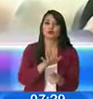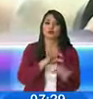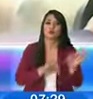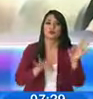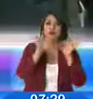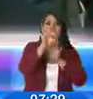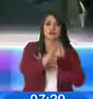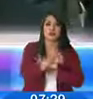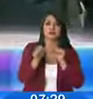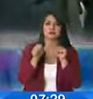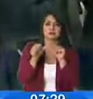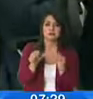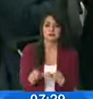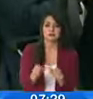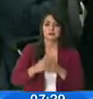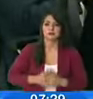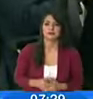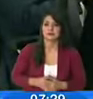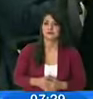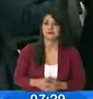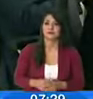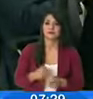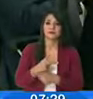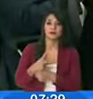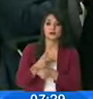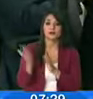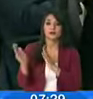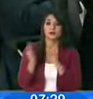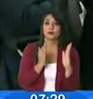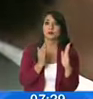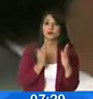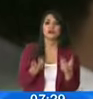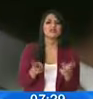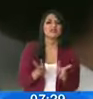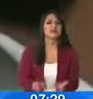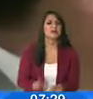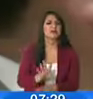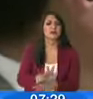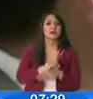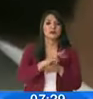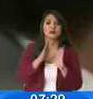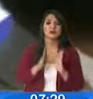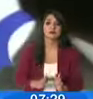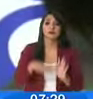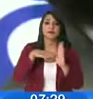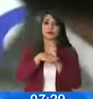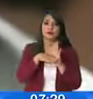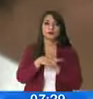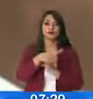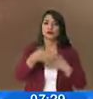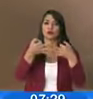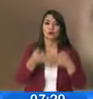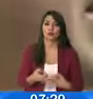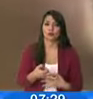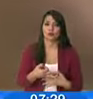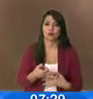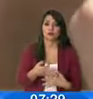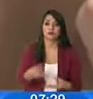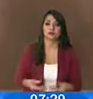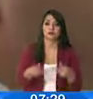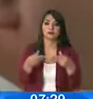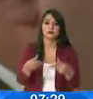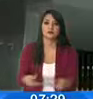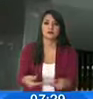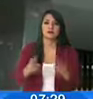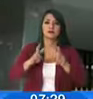alguien permanente. Entre otros puntos abordados por el Consejo Transitorio, también se mencionó que el superintendente de bancos incumplió sus funciones al no haber presentado